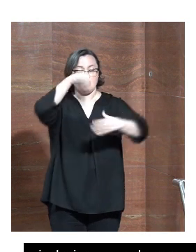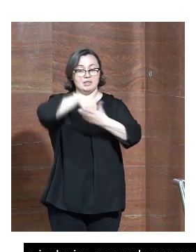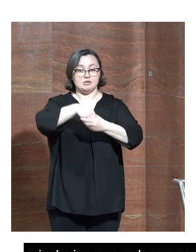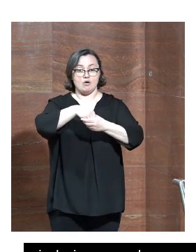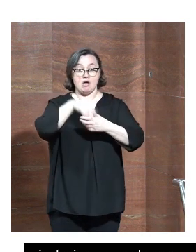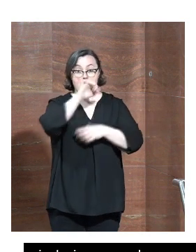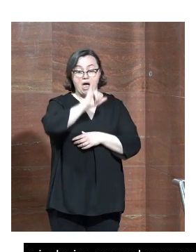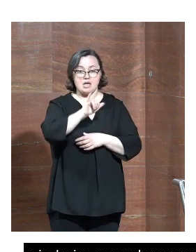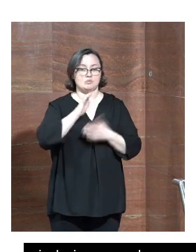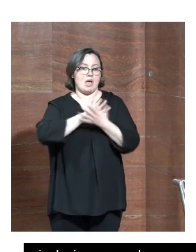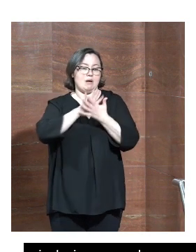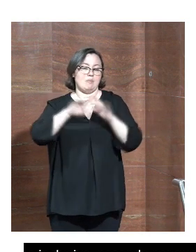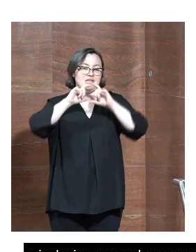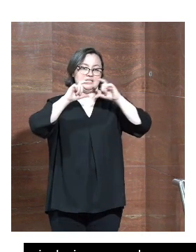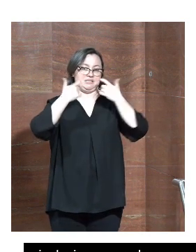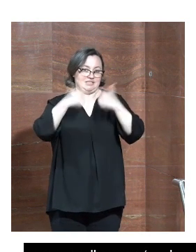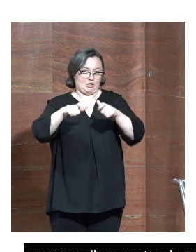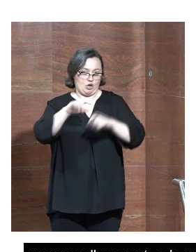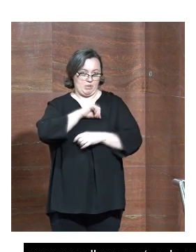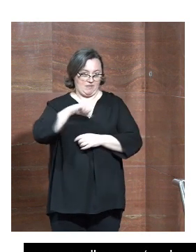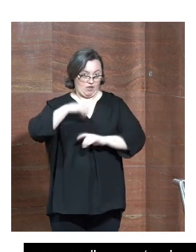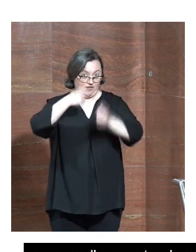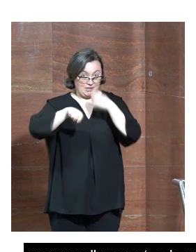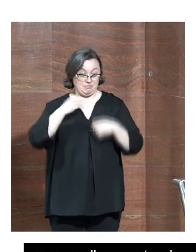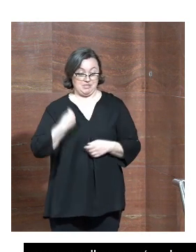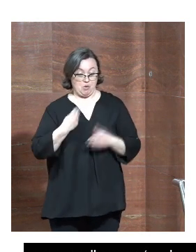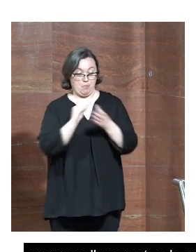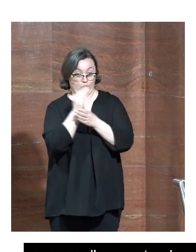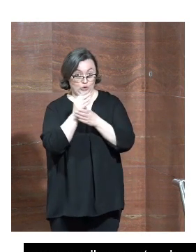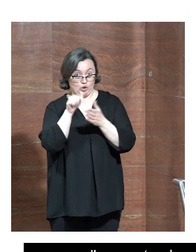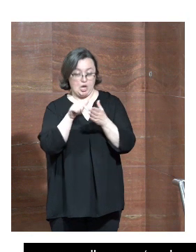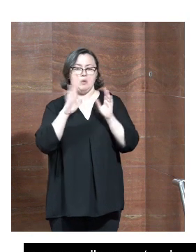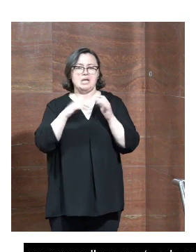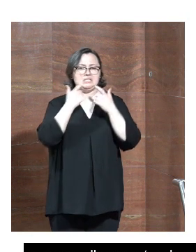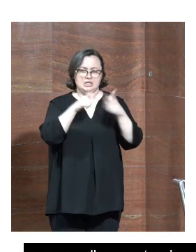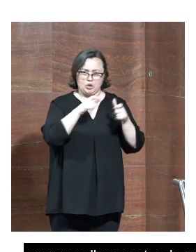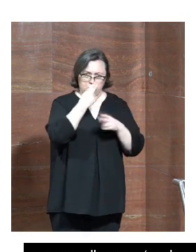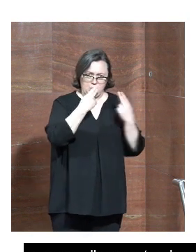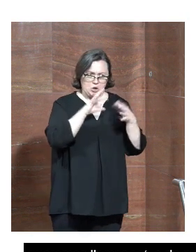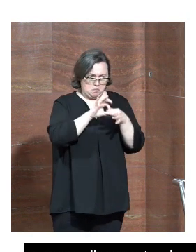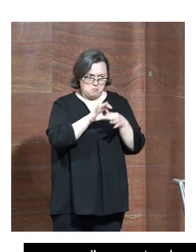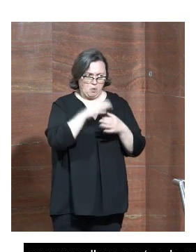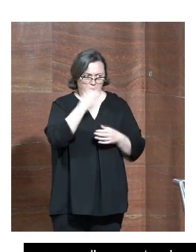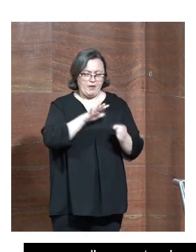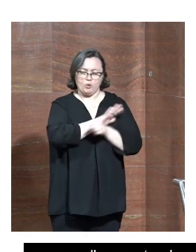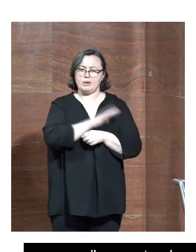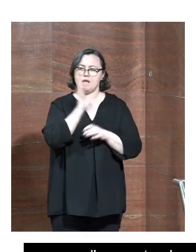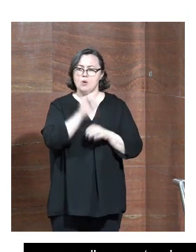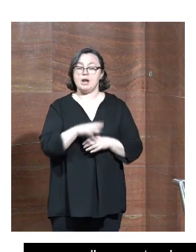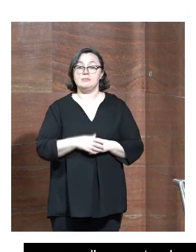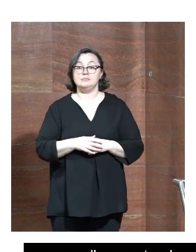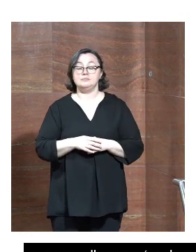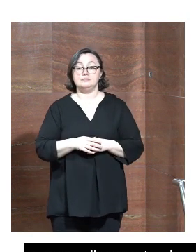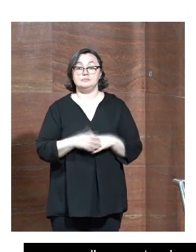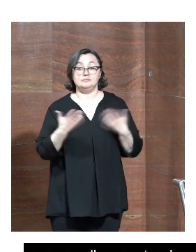esa compañía, estamos hablando del sector privado, vende, bueno, aunque realmente esto es aplicable también al sector público, como estaba comentando